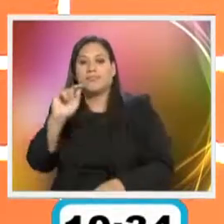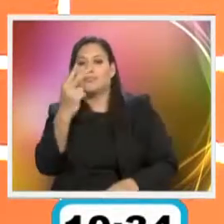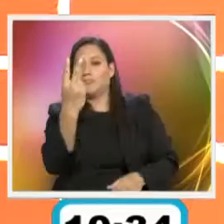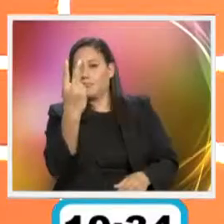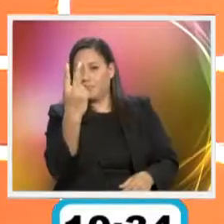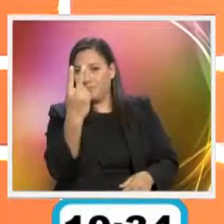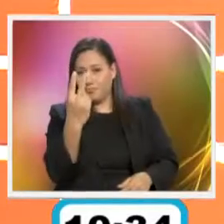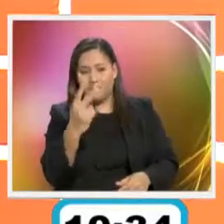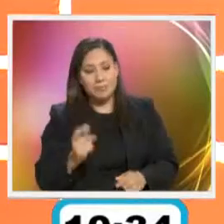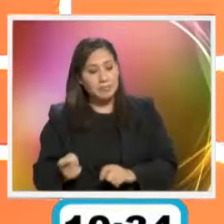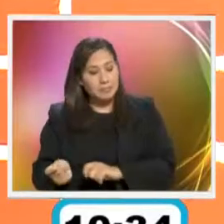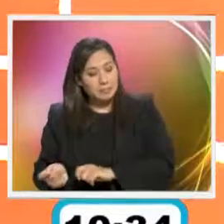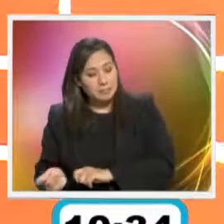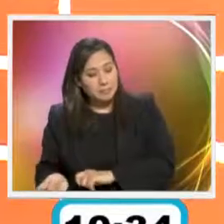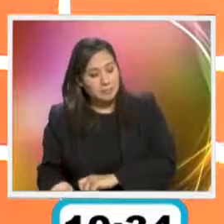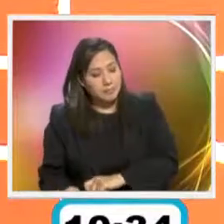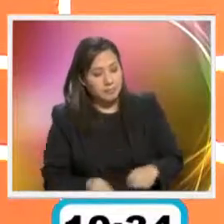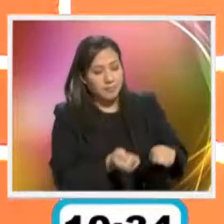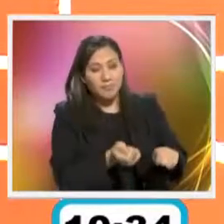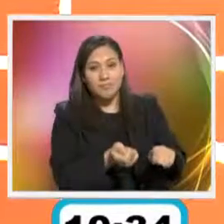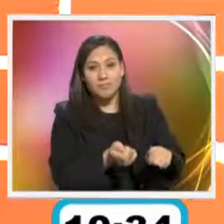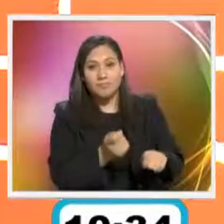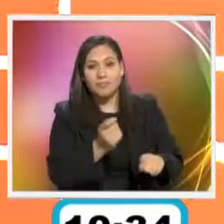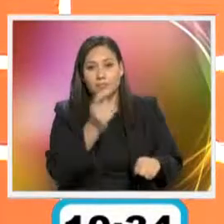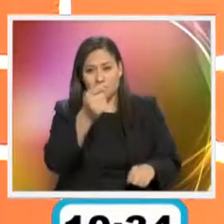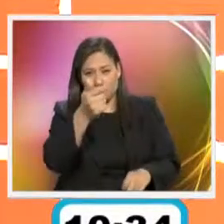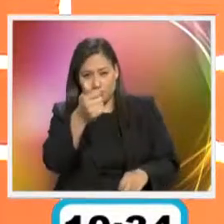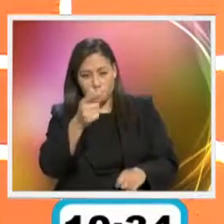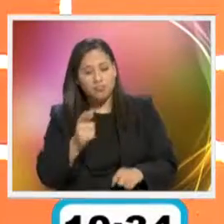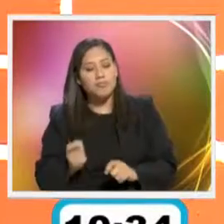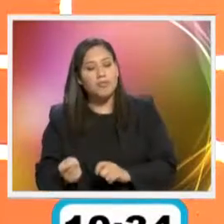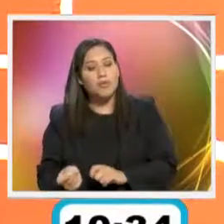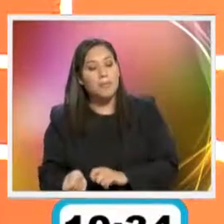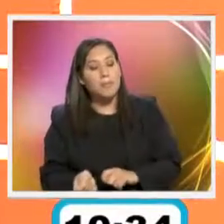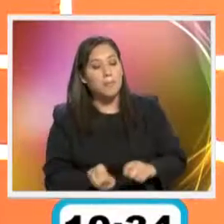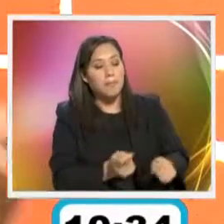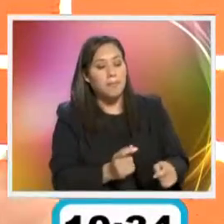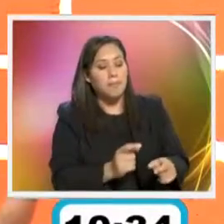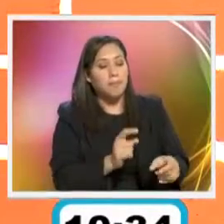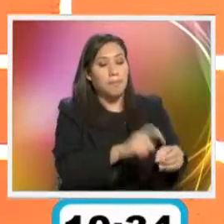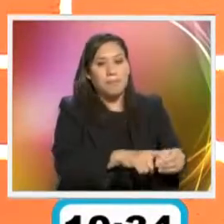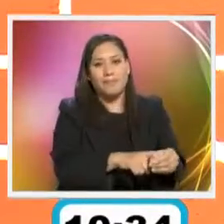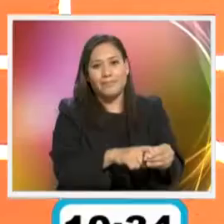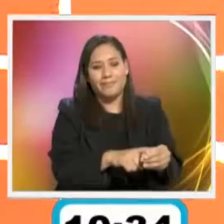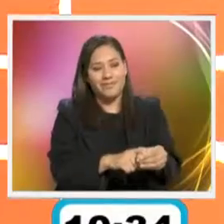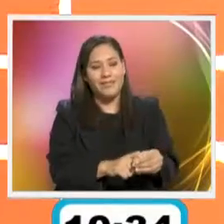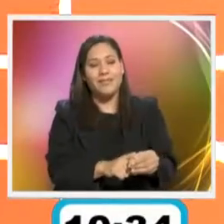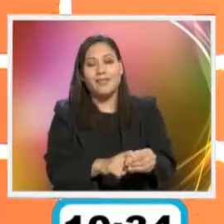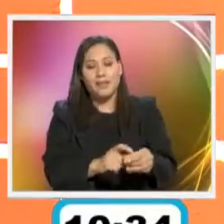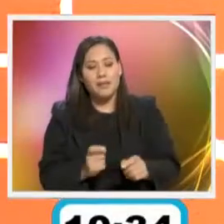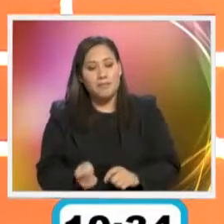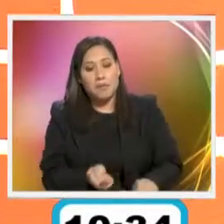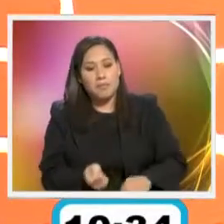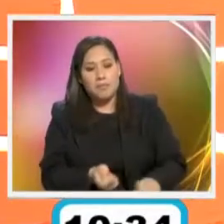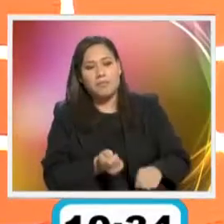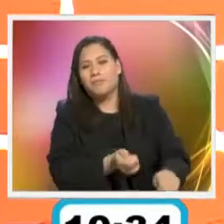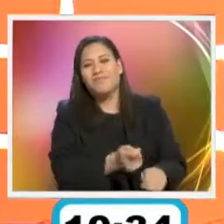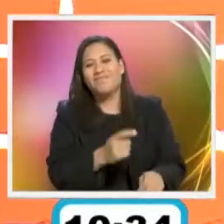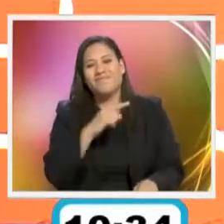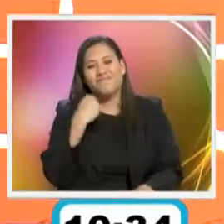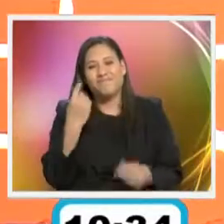que pues menor cantidad de golpes el que menos cantidad acumule, pues bueno, es el que pasa. Son